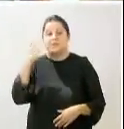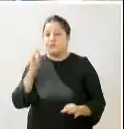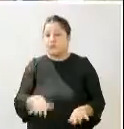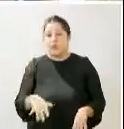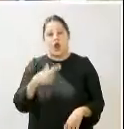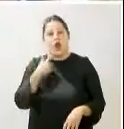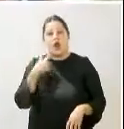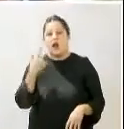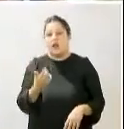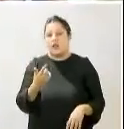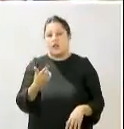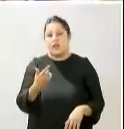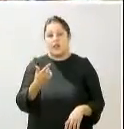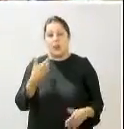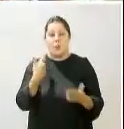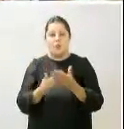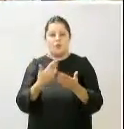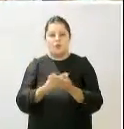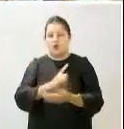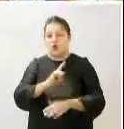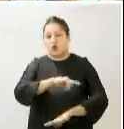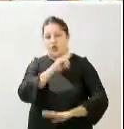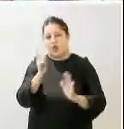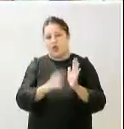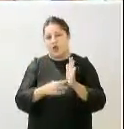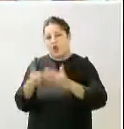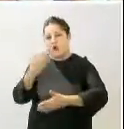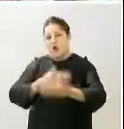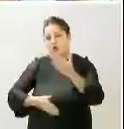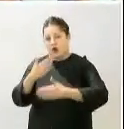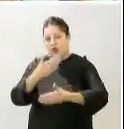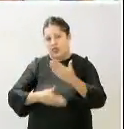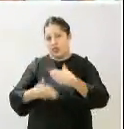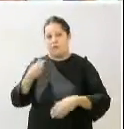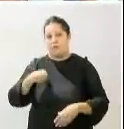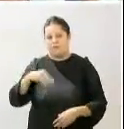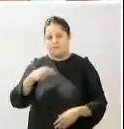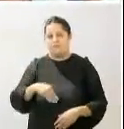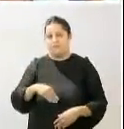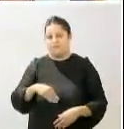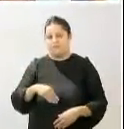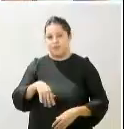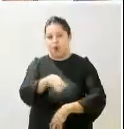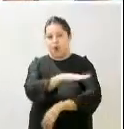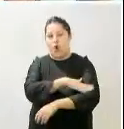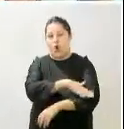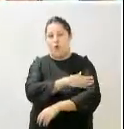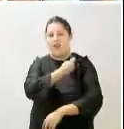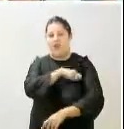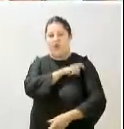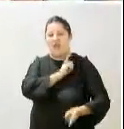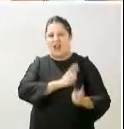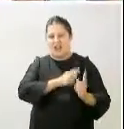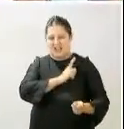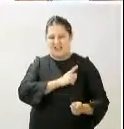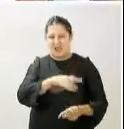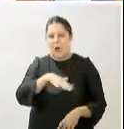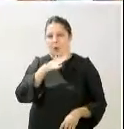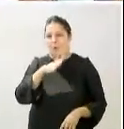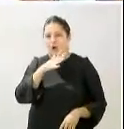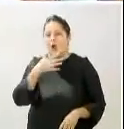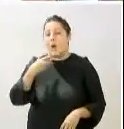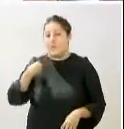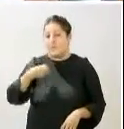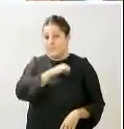con la colaboración sine qua non del gobierno franquista, porque fue el propio